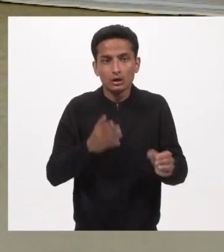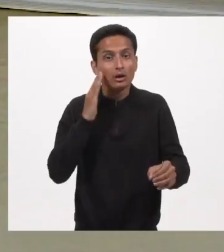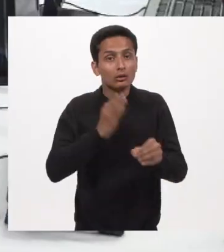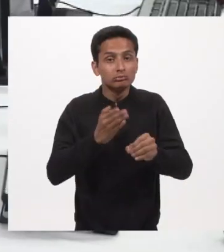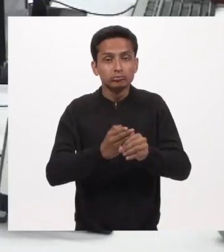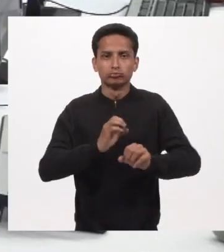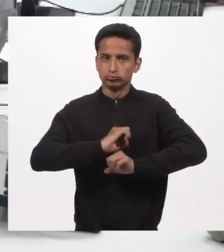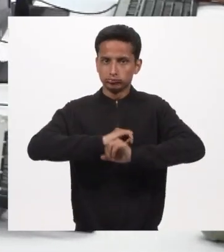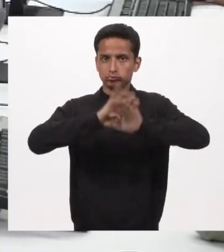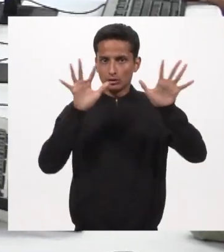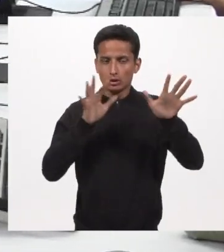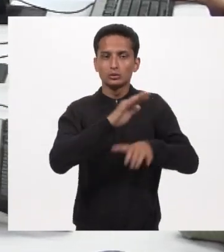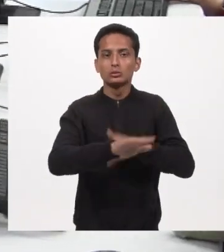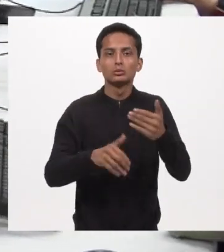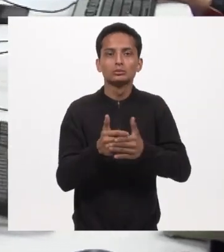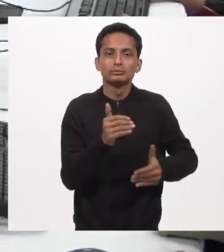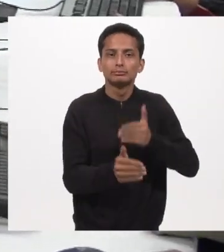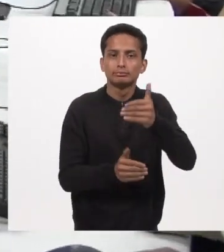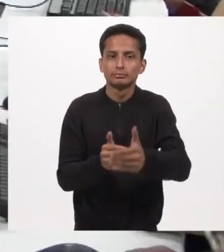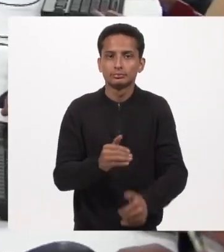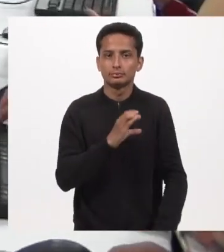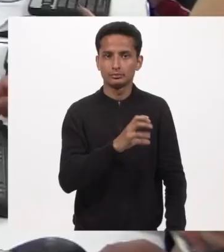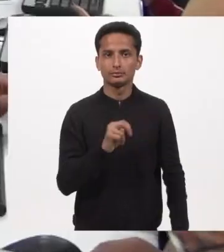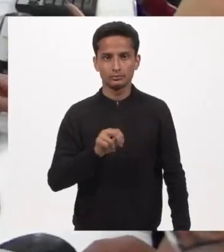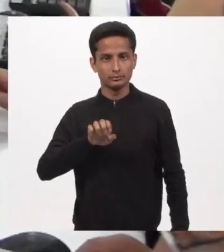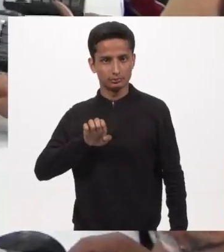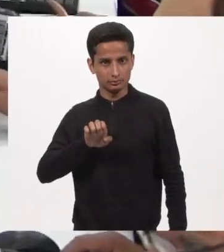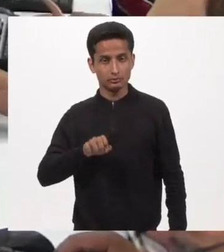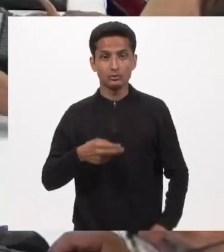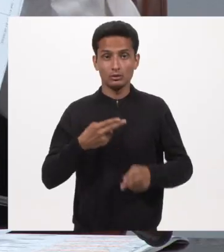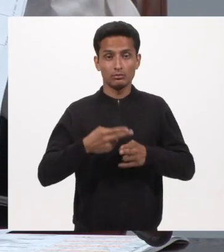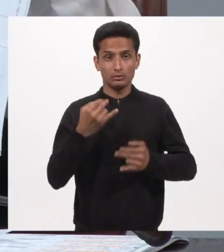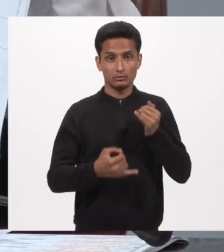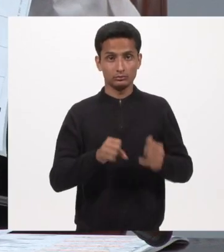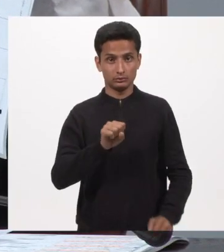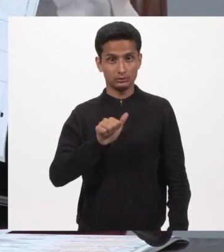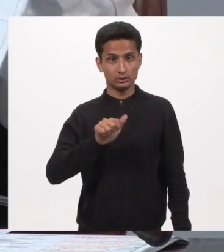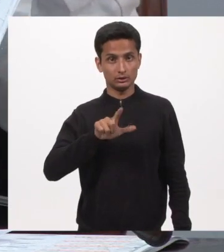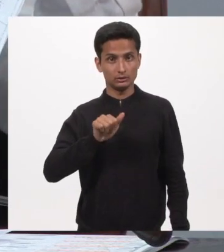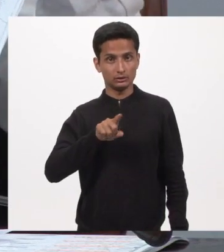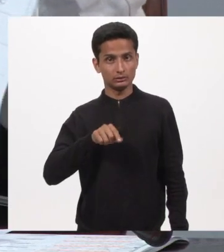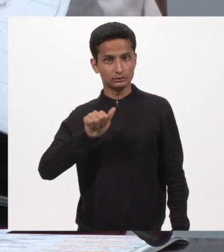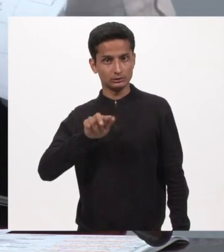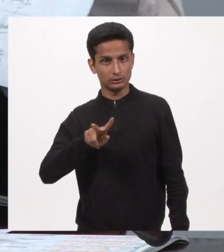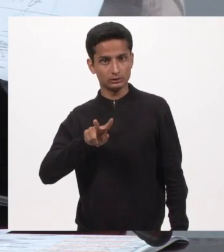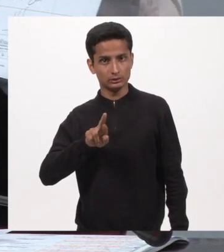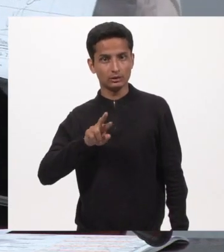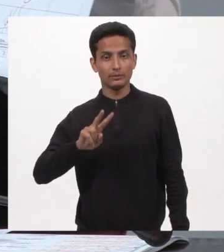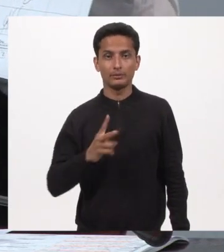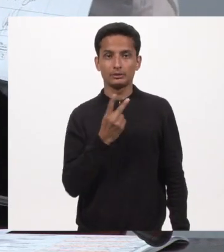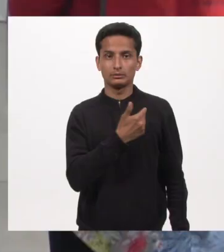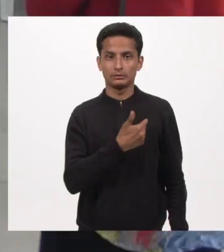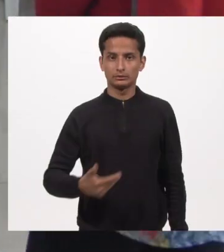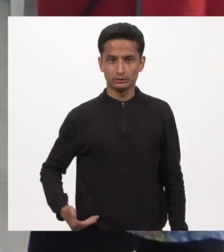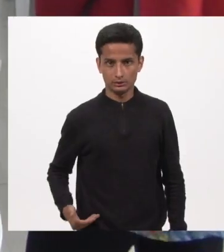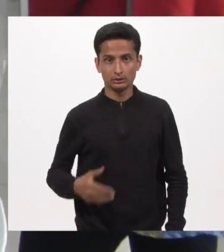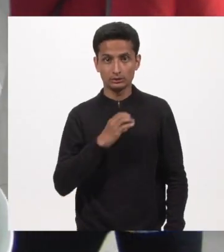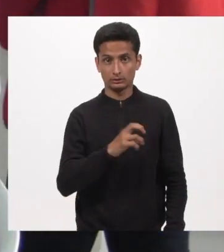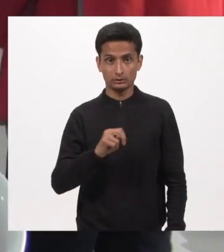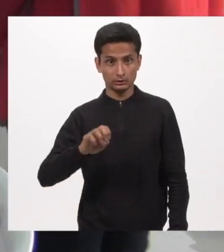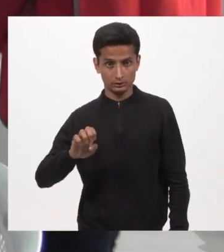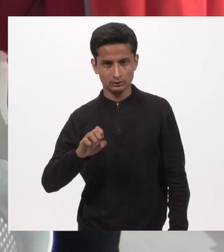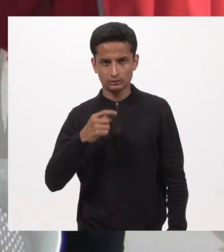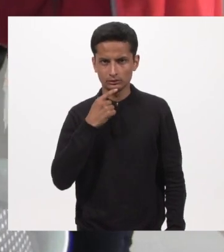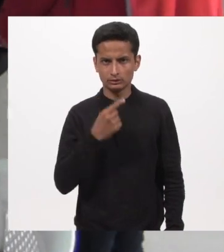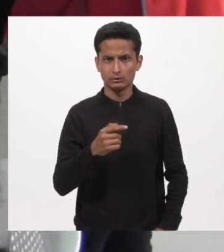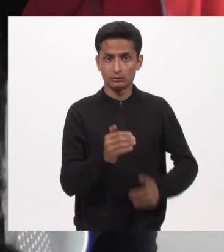el proceso que ha llevado adelante el Consejo Nacional Electoral. Paul Salazar, vicepresidente del CNE, señaló que